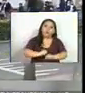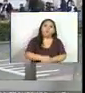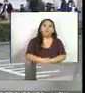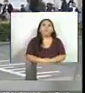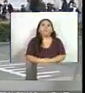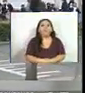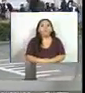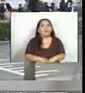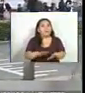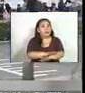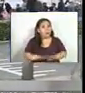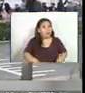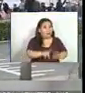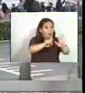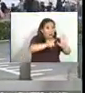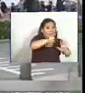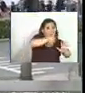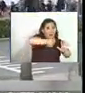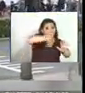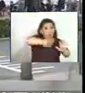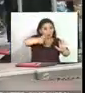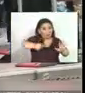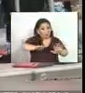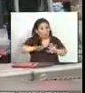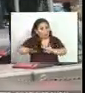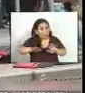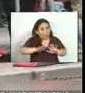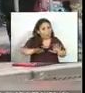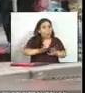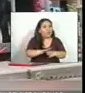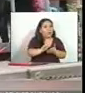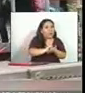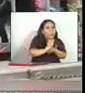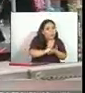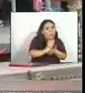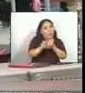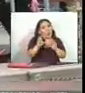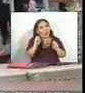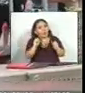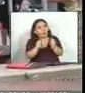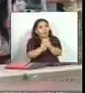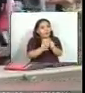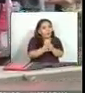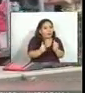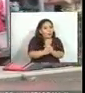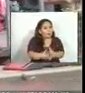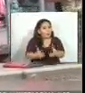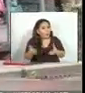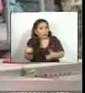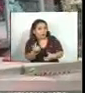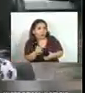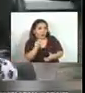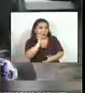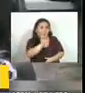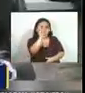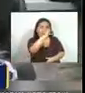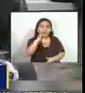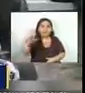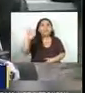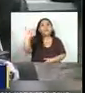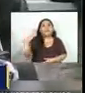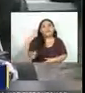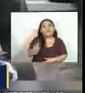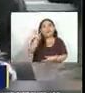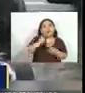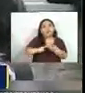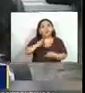después de seis meses de una escolaridad interrumpida o fuertemente perturbada millones de alumnos en Francia Bélgica o Gran